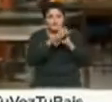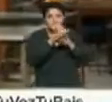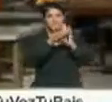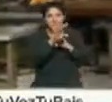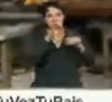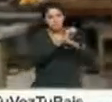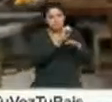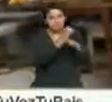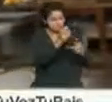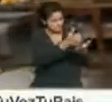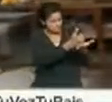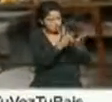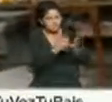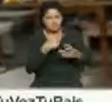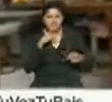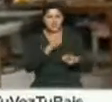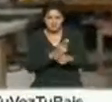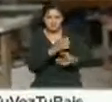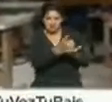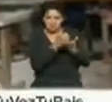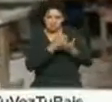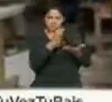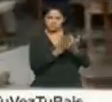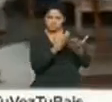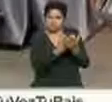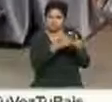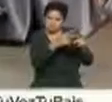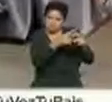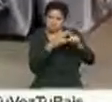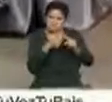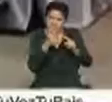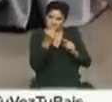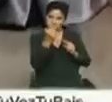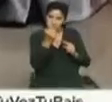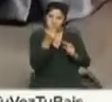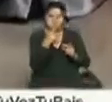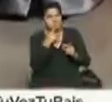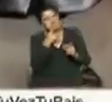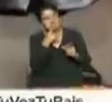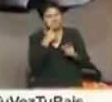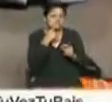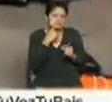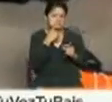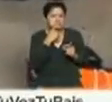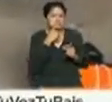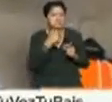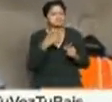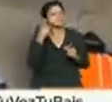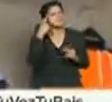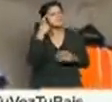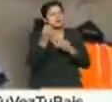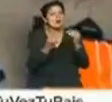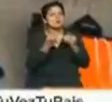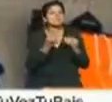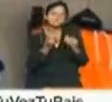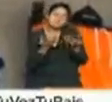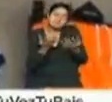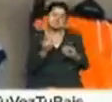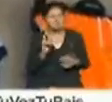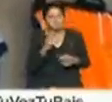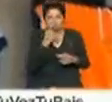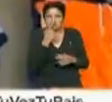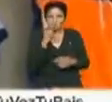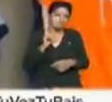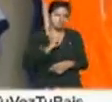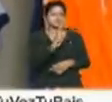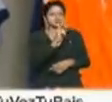crédito para la reactivación de lo que es la economía aquí en lo que es Manabí y Esmeralda. Y me motivé y fue un día